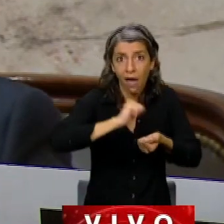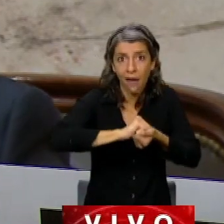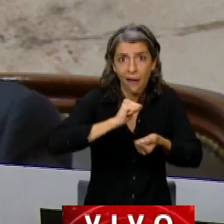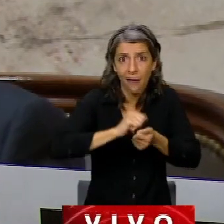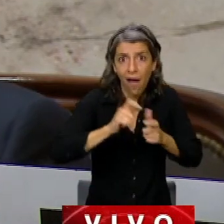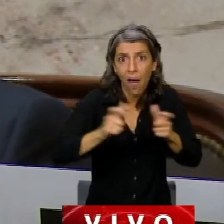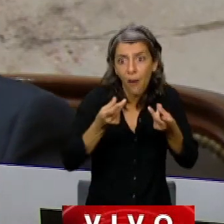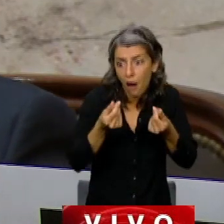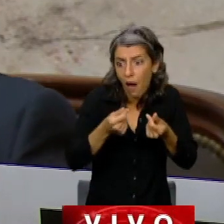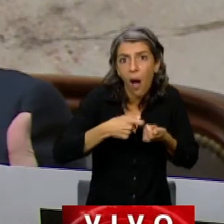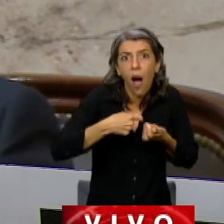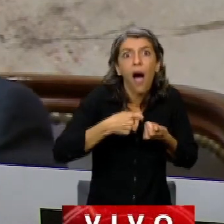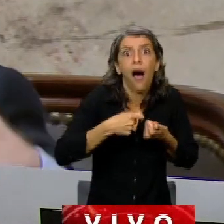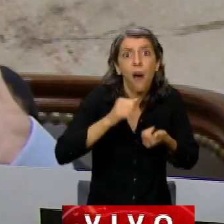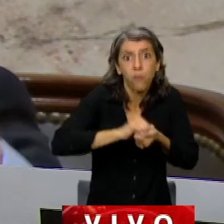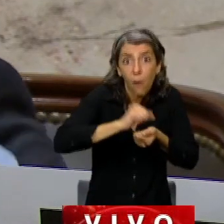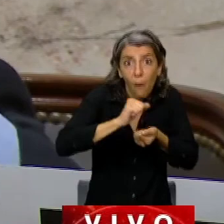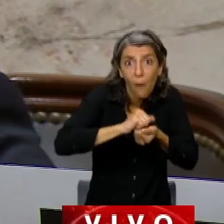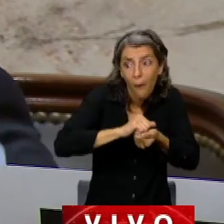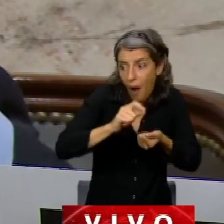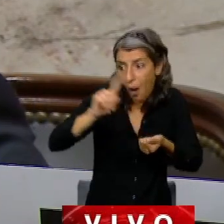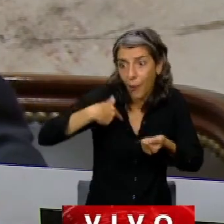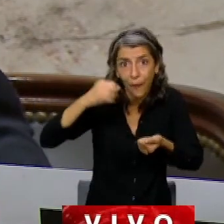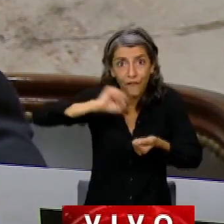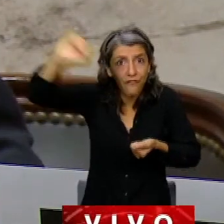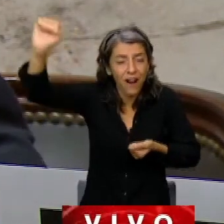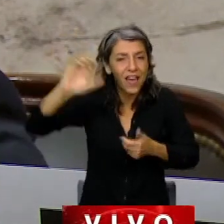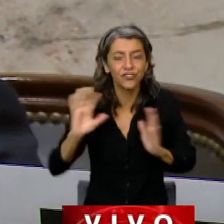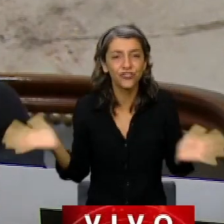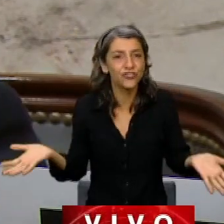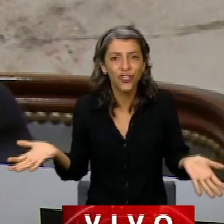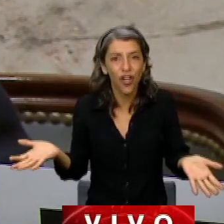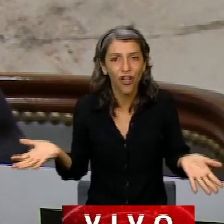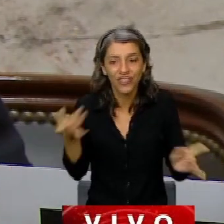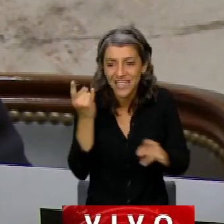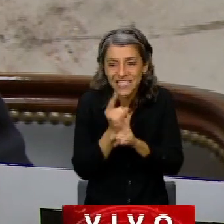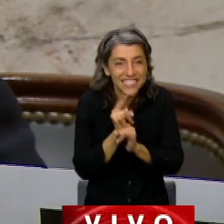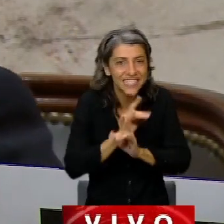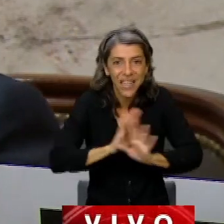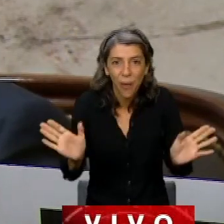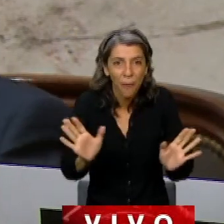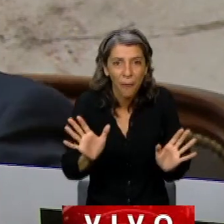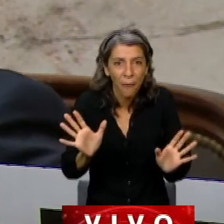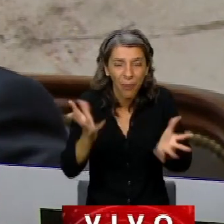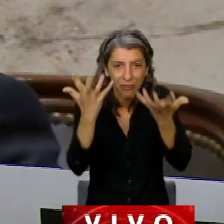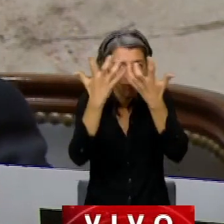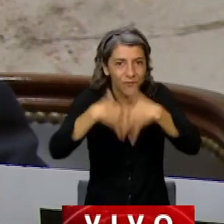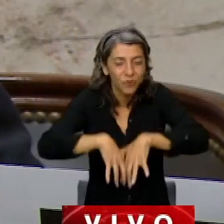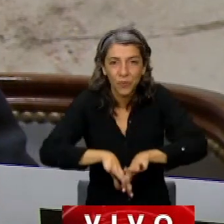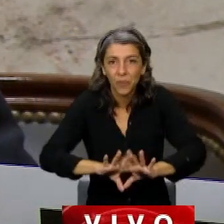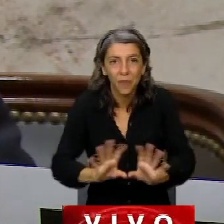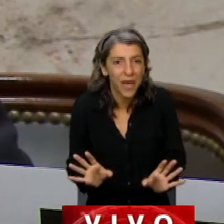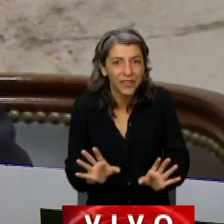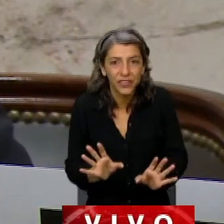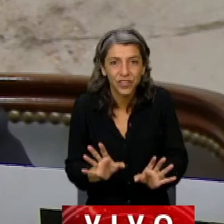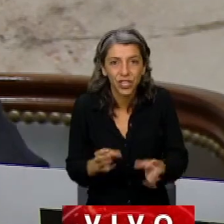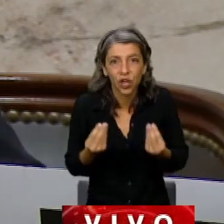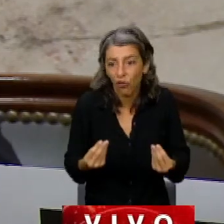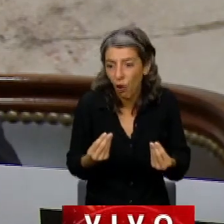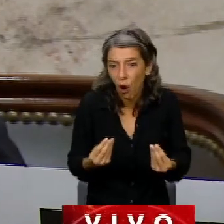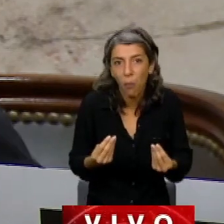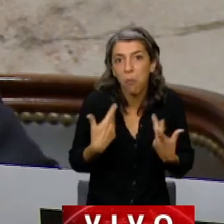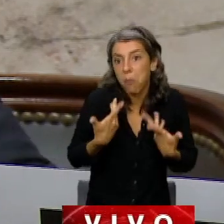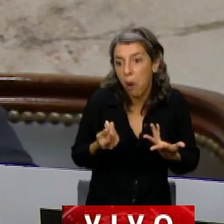señalaba Milton Friedman, la inflación es siempre y en todo lugar un fenómeno monetario creado por un exceso de oferta